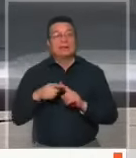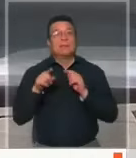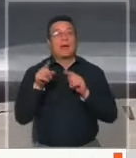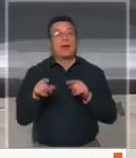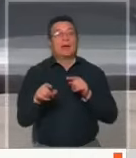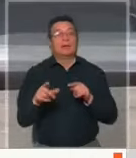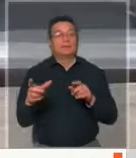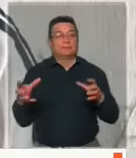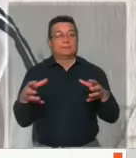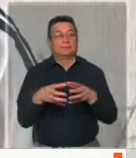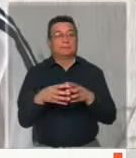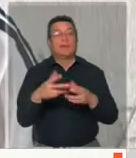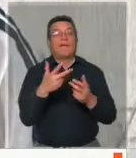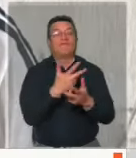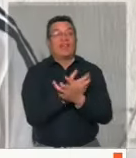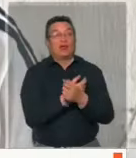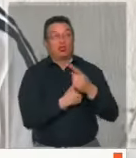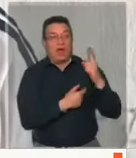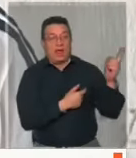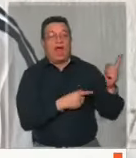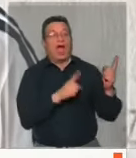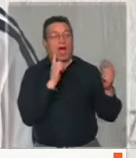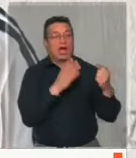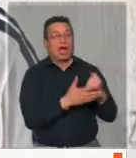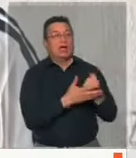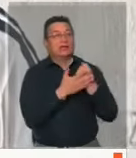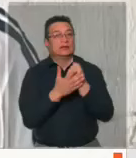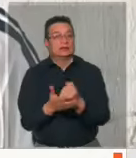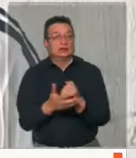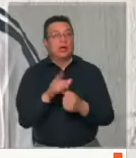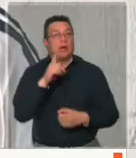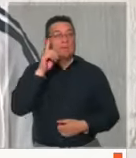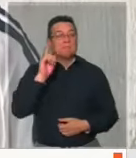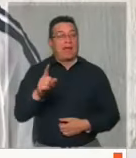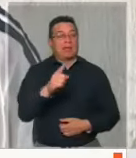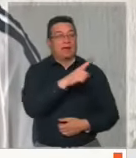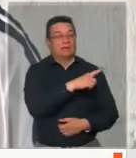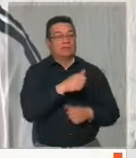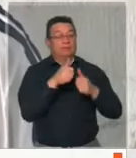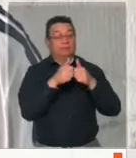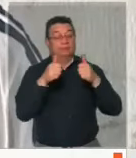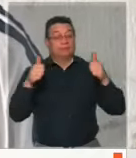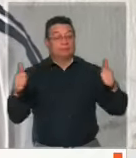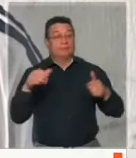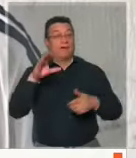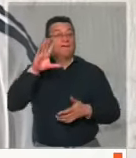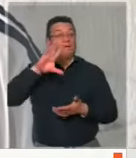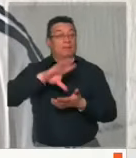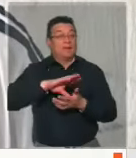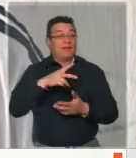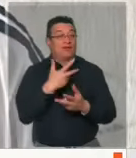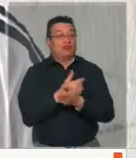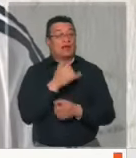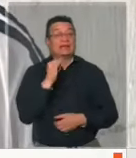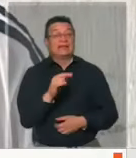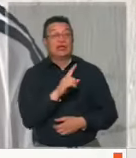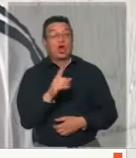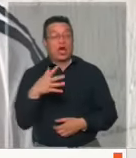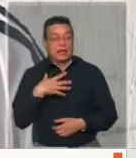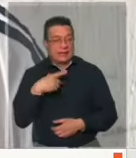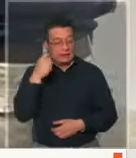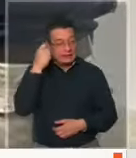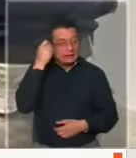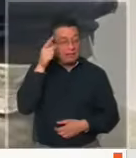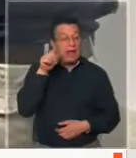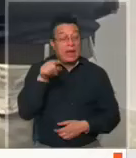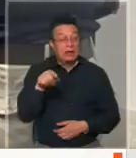de, digamos, desde Venezuela, si es que efectivamente este crimen fue encargado desde ese país y una serie de otros elementos, pero para eso